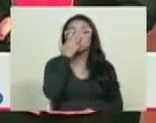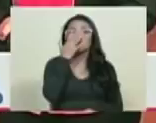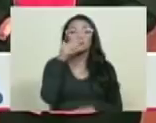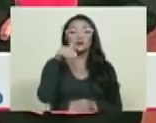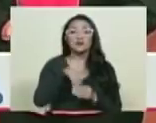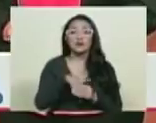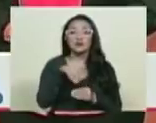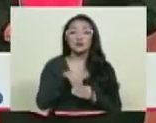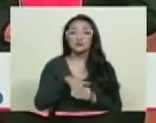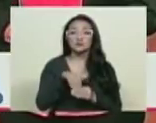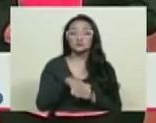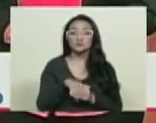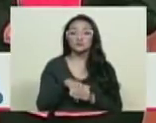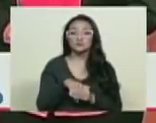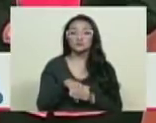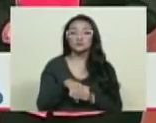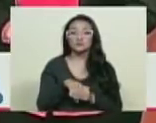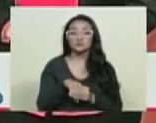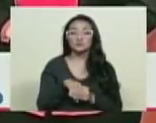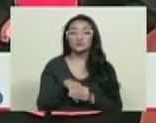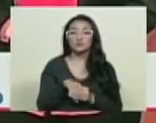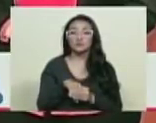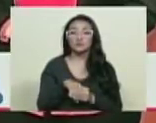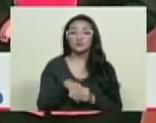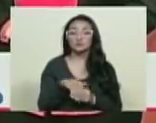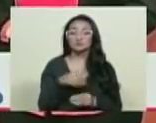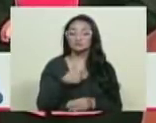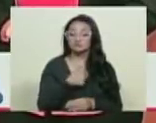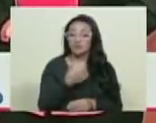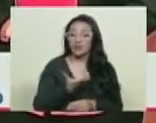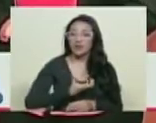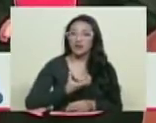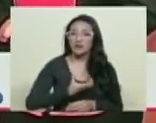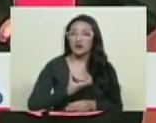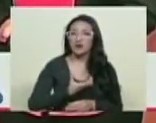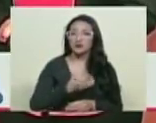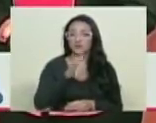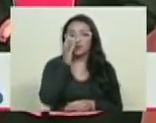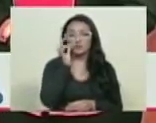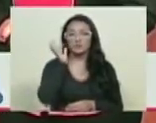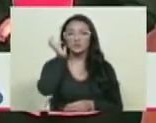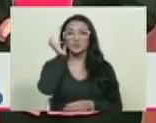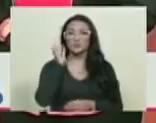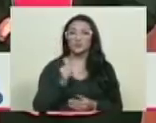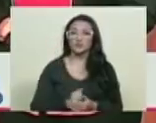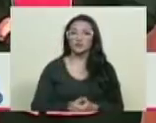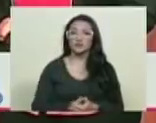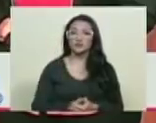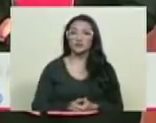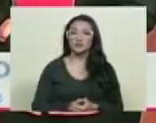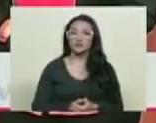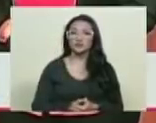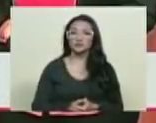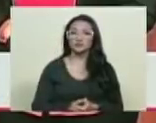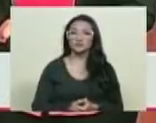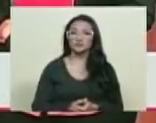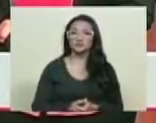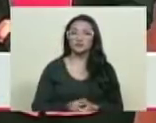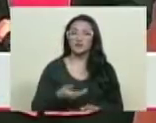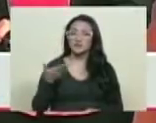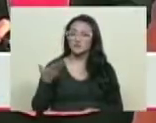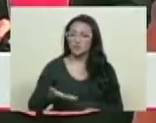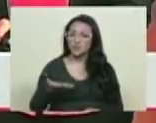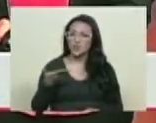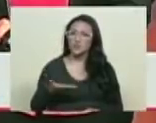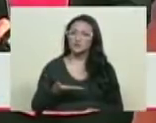lección para las alcalde los alcaldes y las alcaldes que tiene mucha importancia y se lo